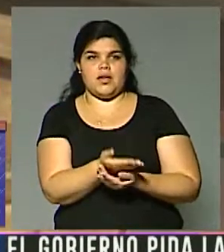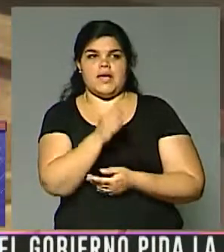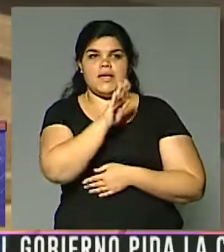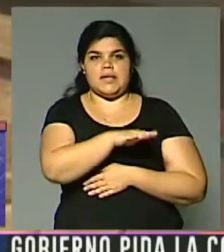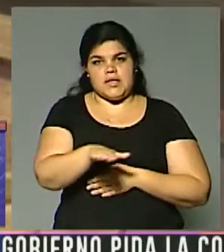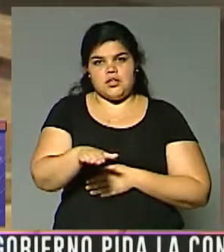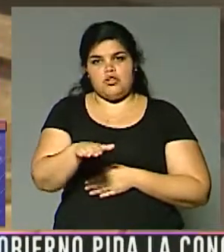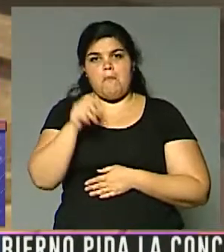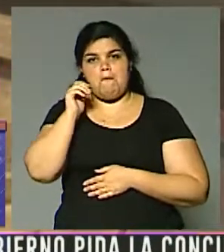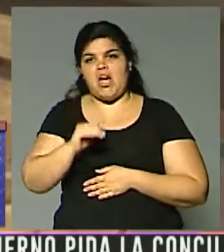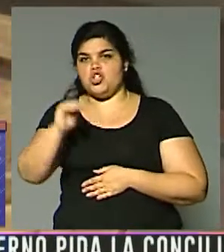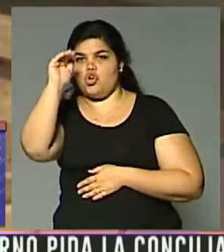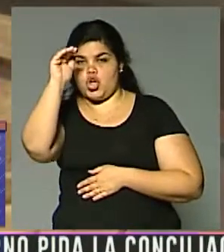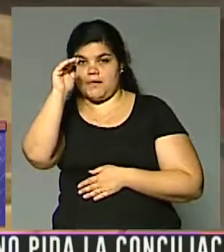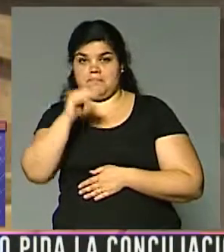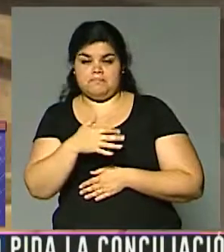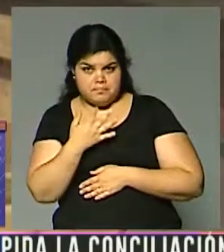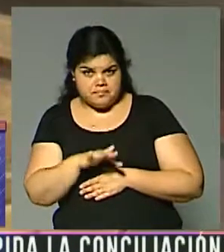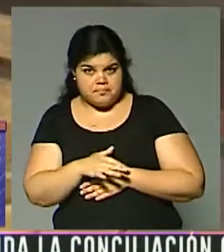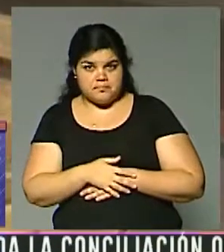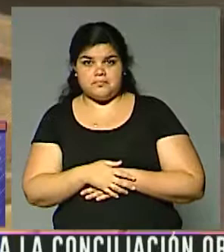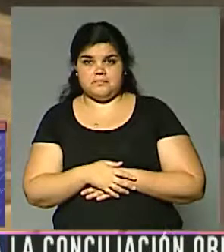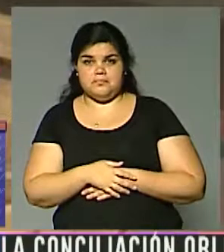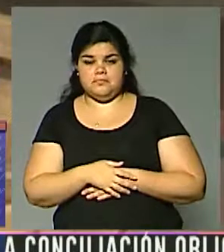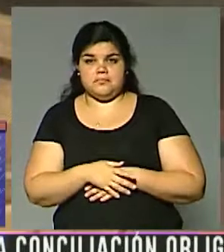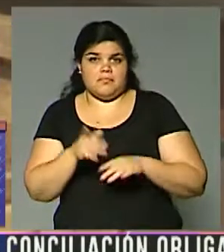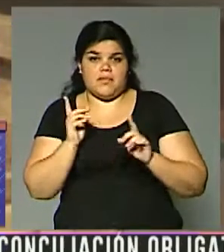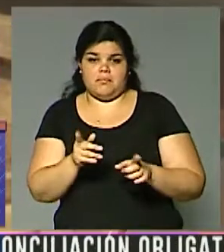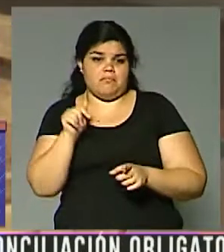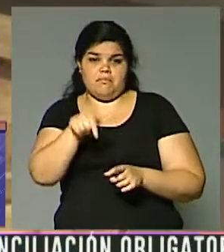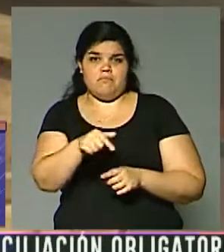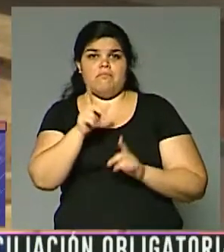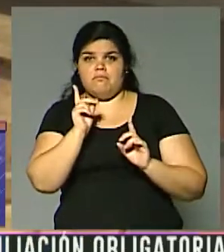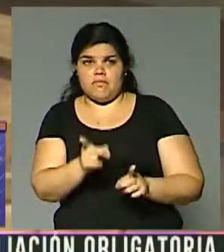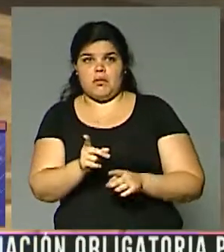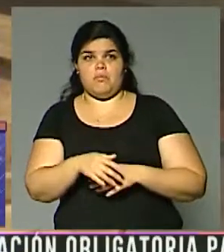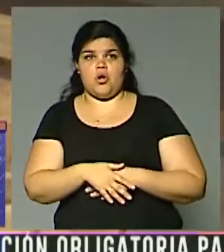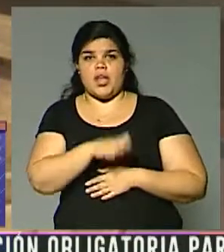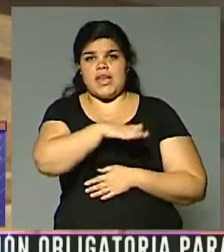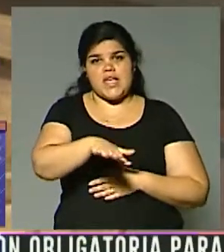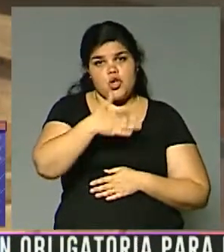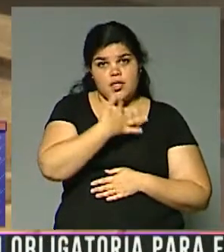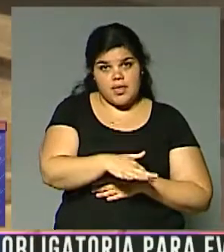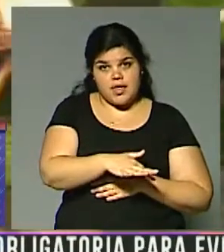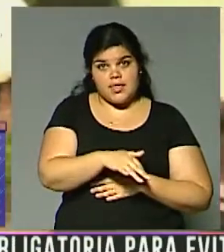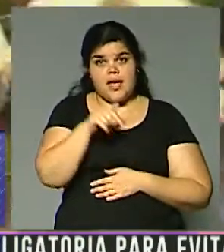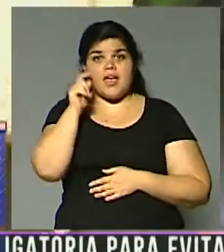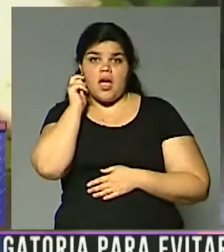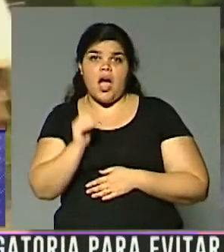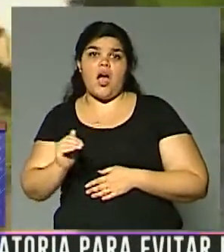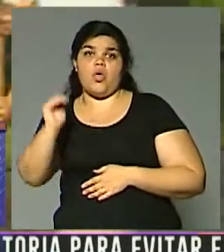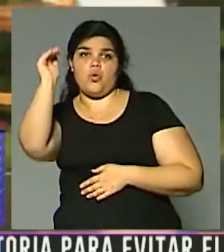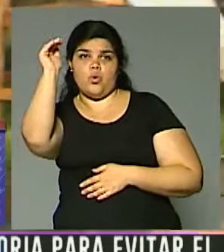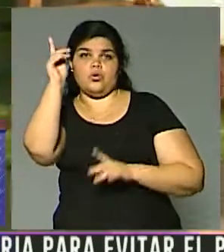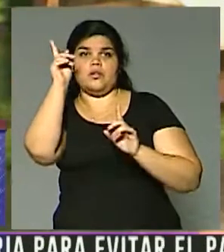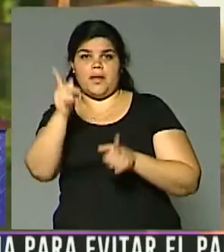niños entender por qué se ha tratado justamente de buscar eso que el niño lo entienda y que el mayor también